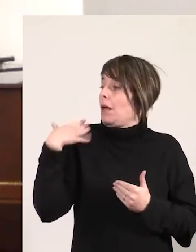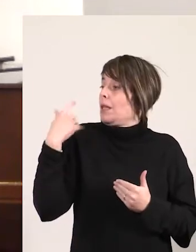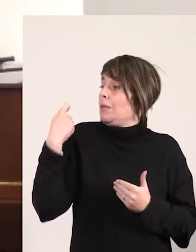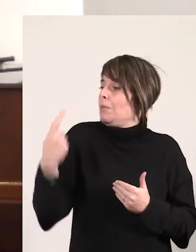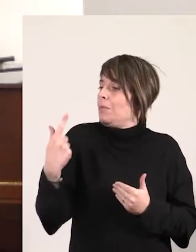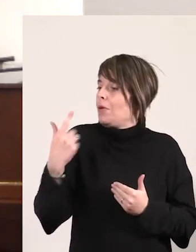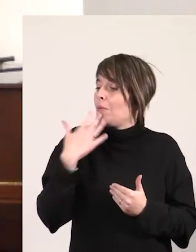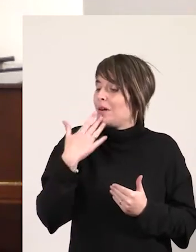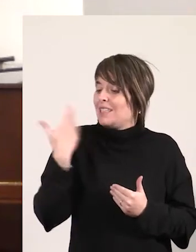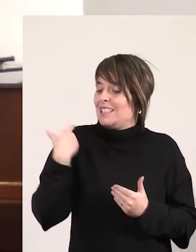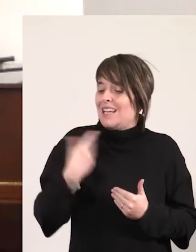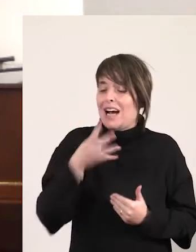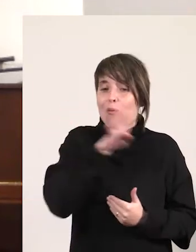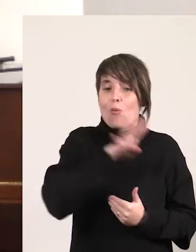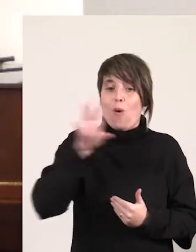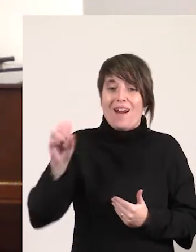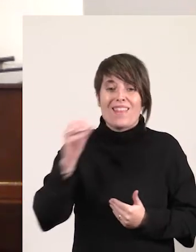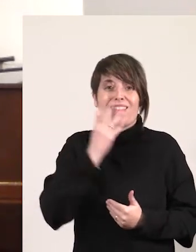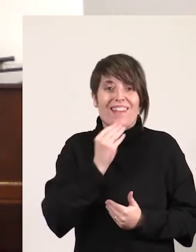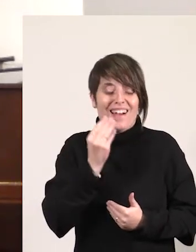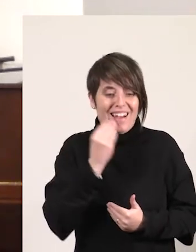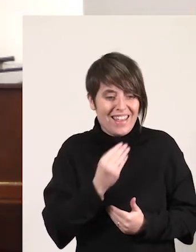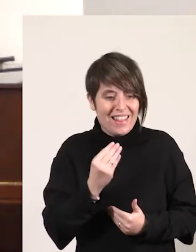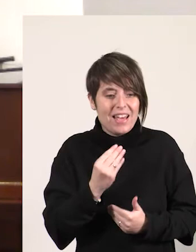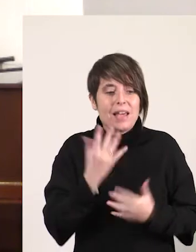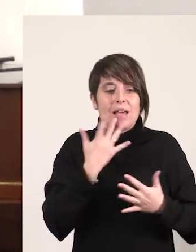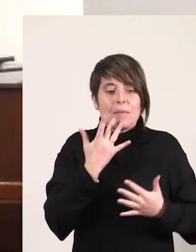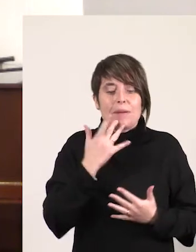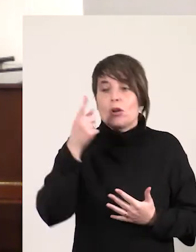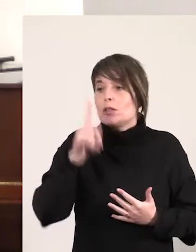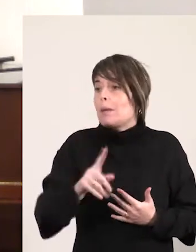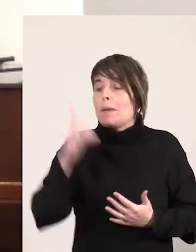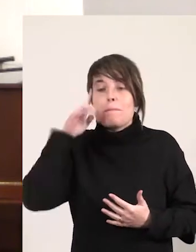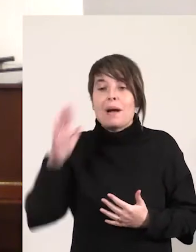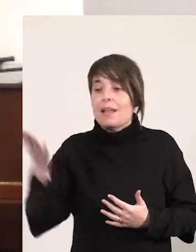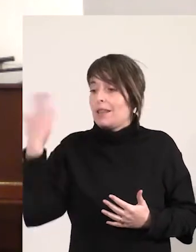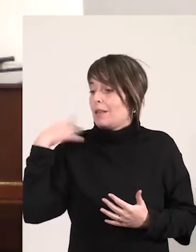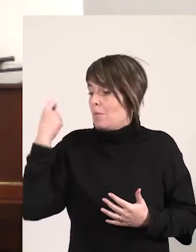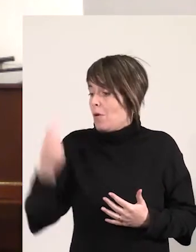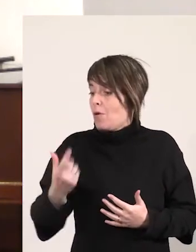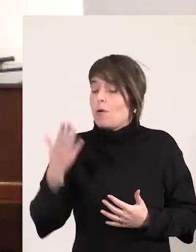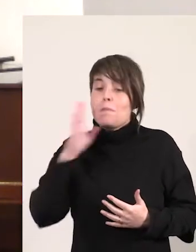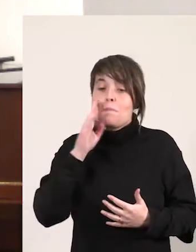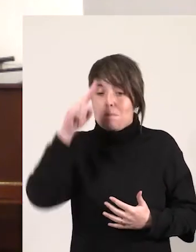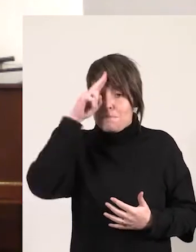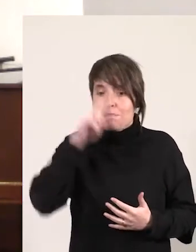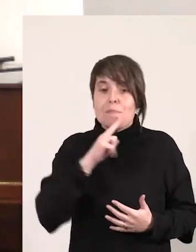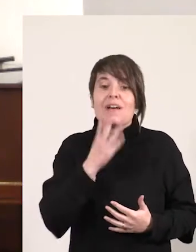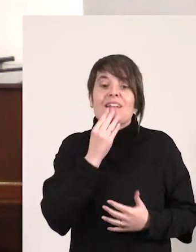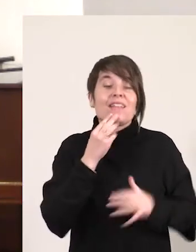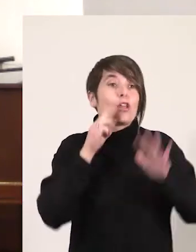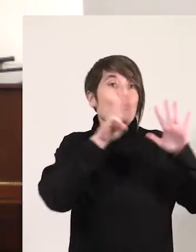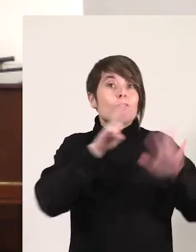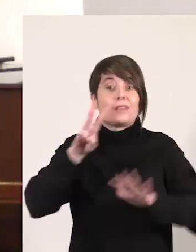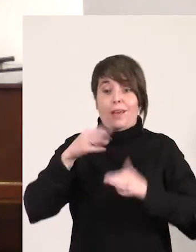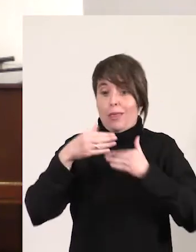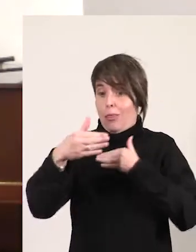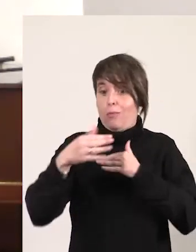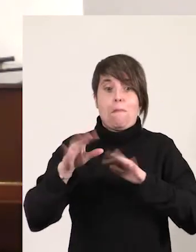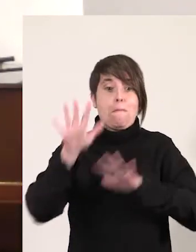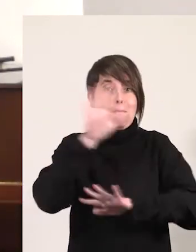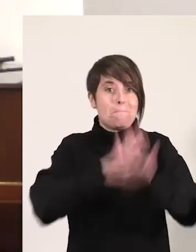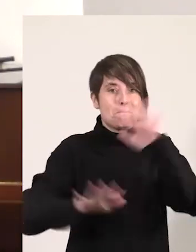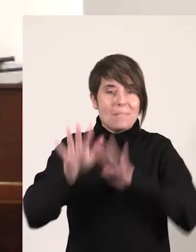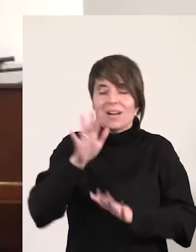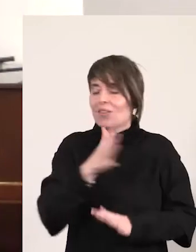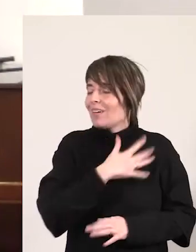gracias y me gusta mucho que me llamen reciente a mis 40 años, pero es que también llaman fenómeno reciente a mi padre que va a cumplir